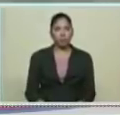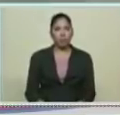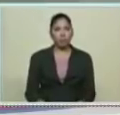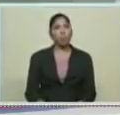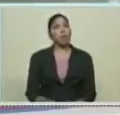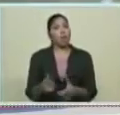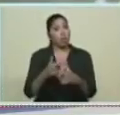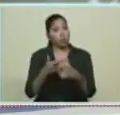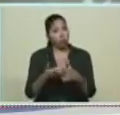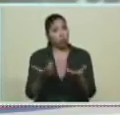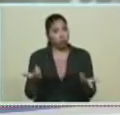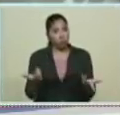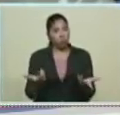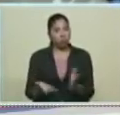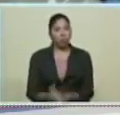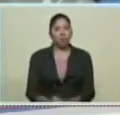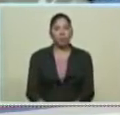Por eso,